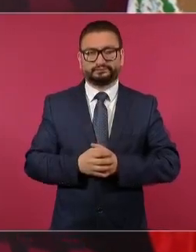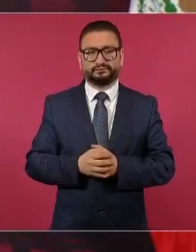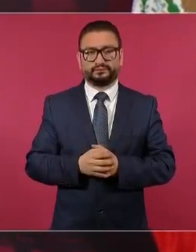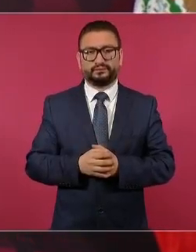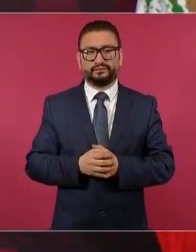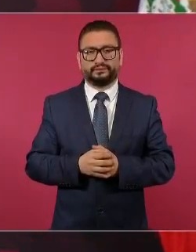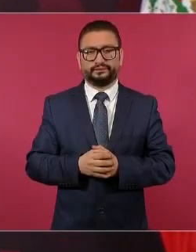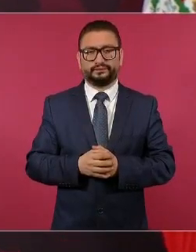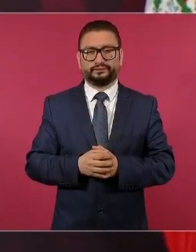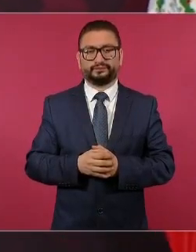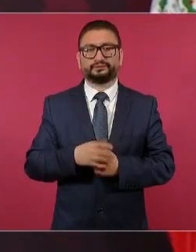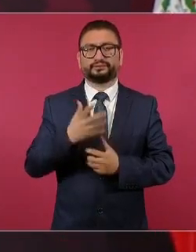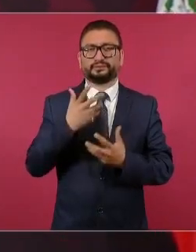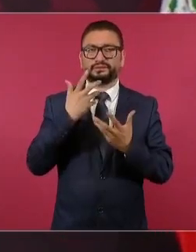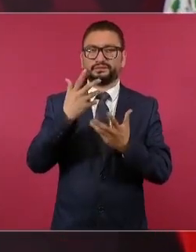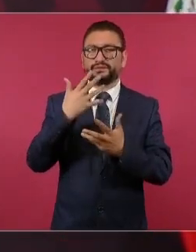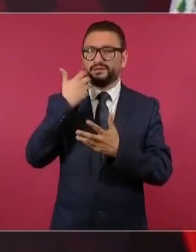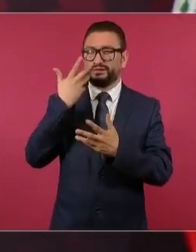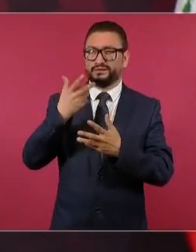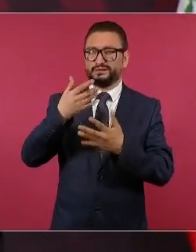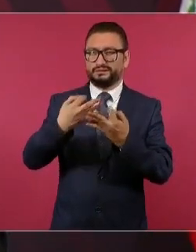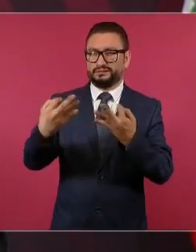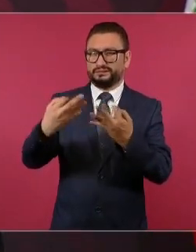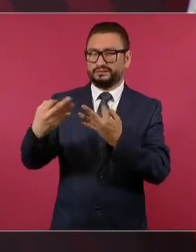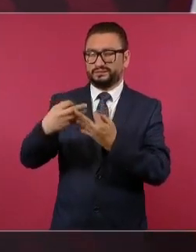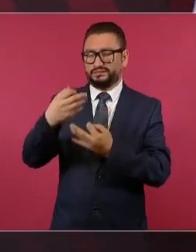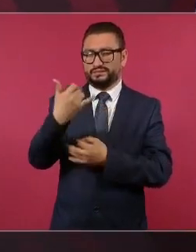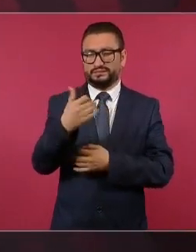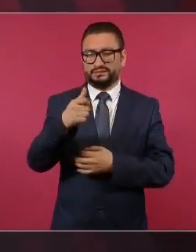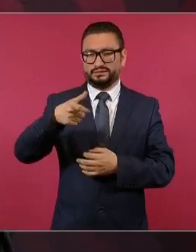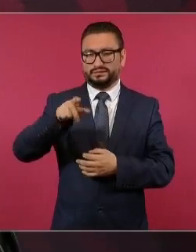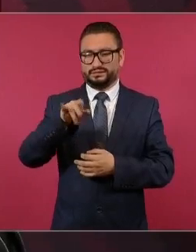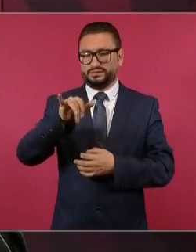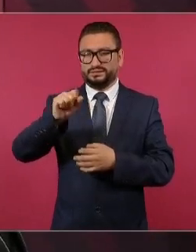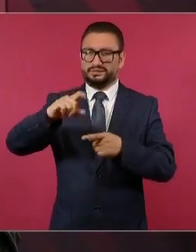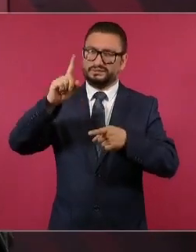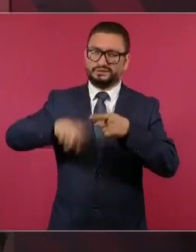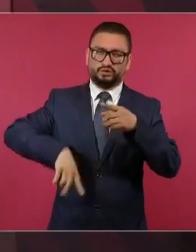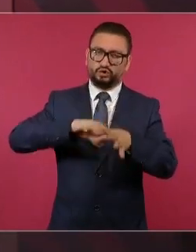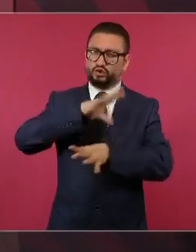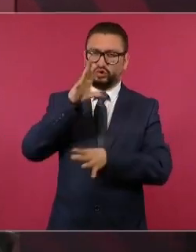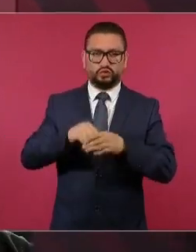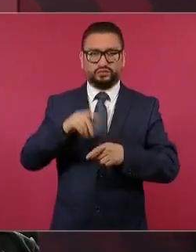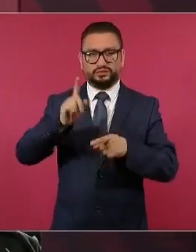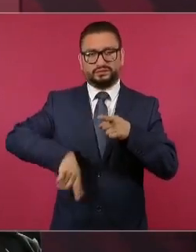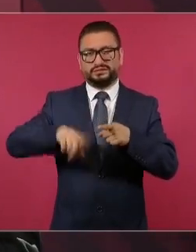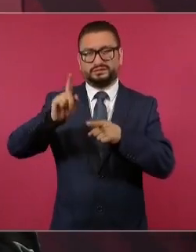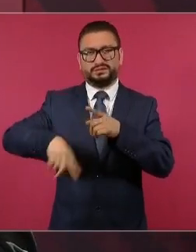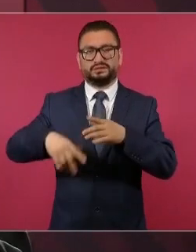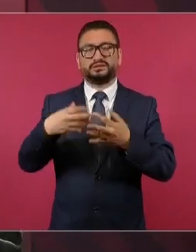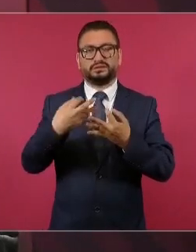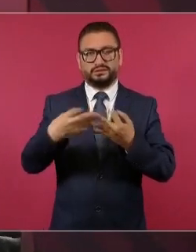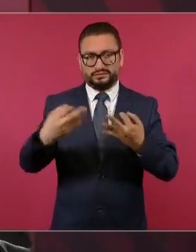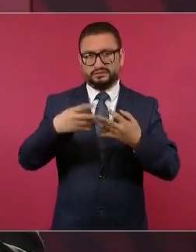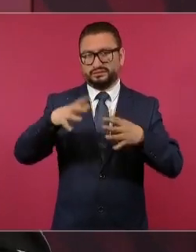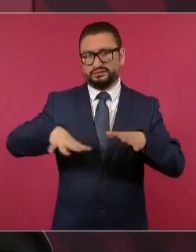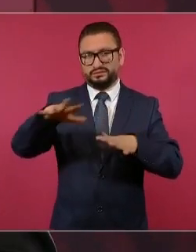les quiso quitar todas las tierras a los yaquis, despojarlos de la tierra y del agua.